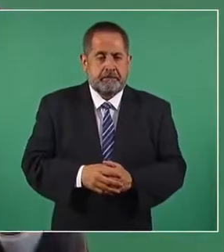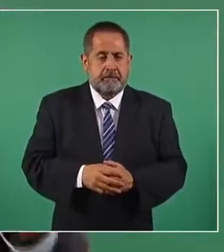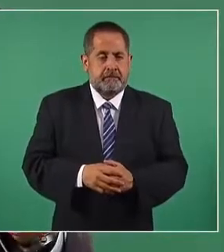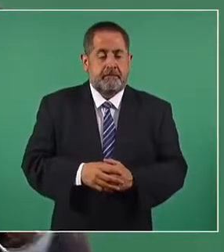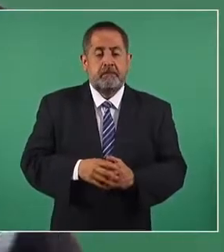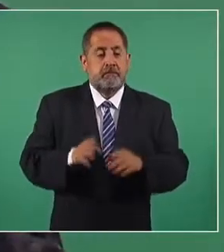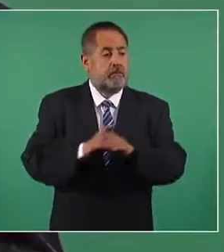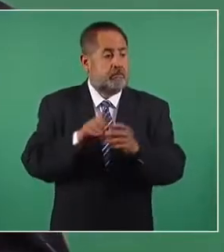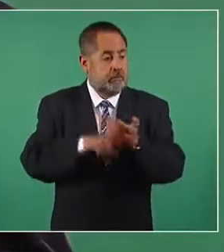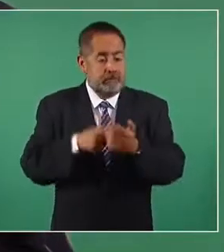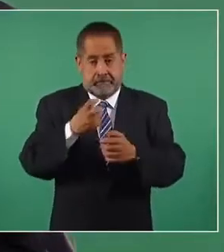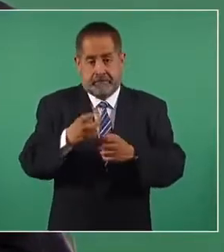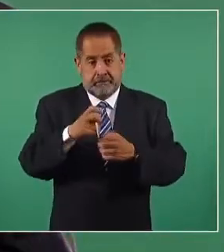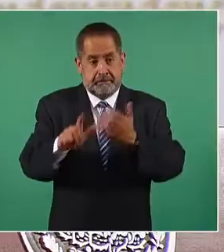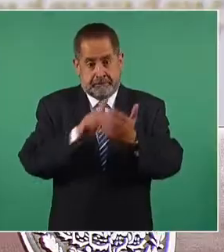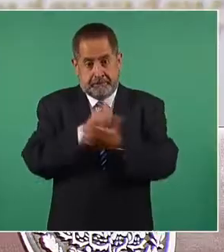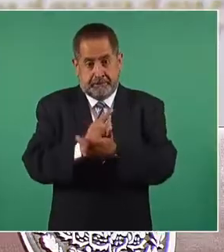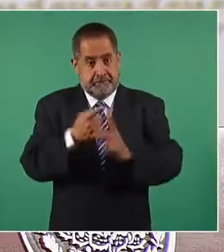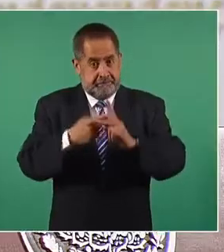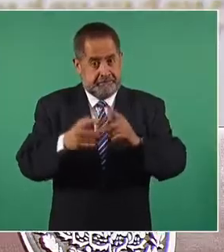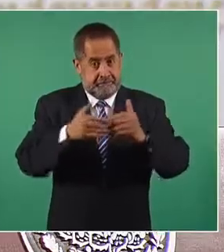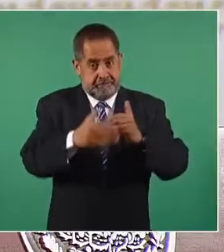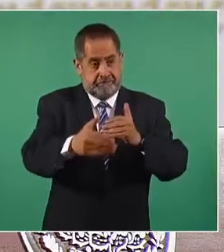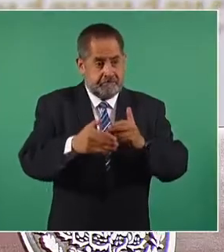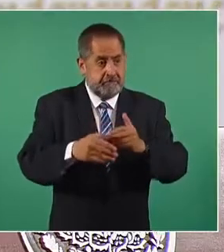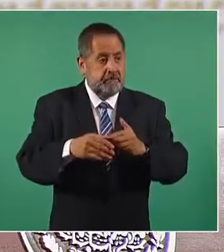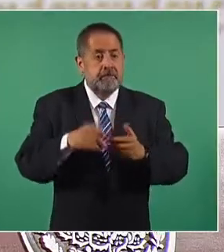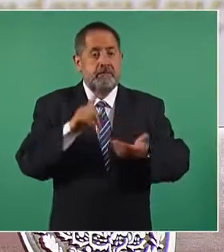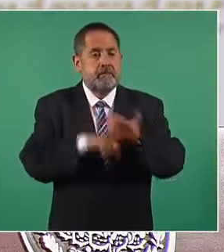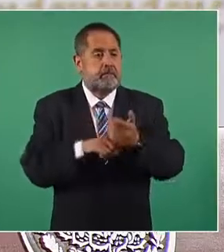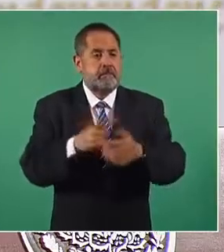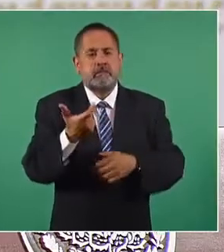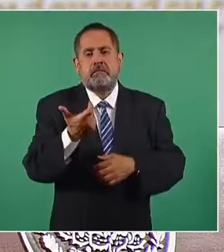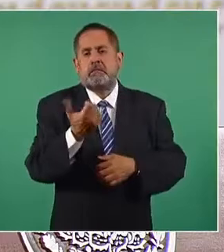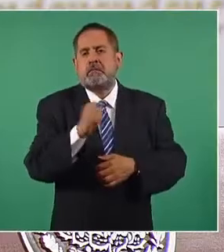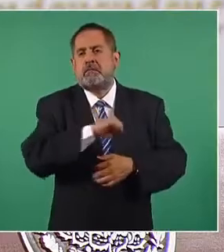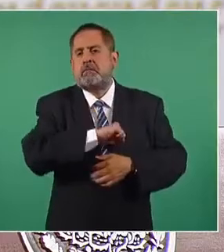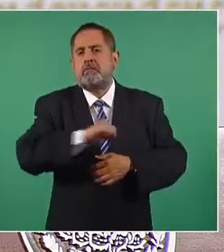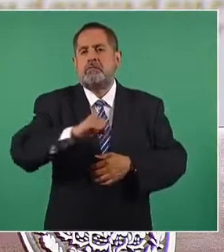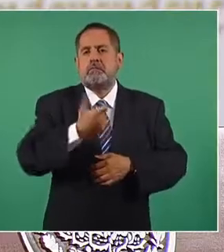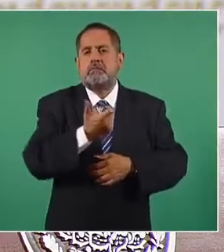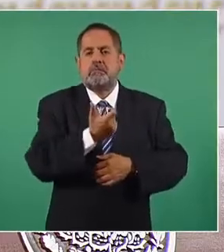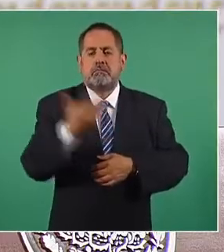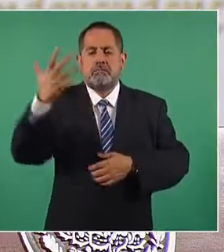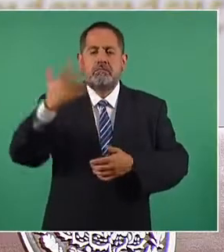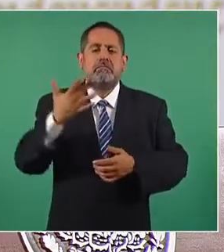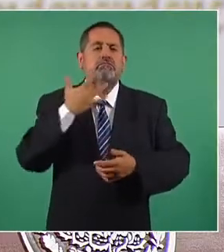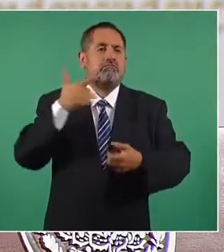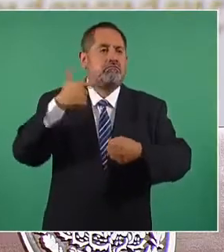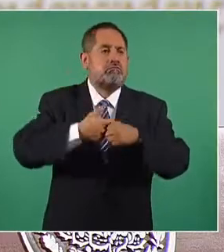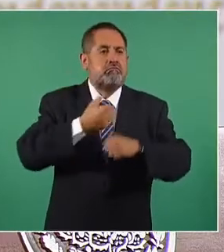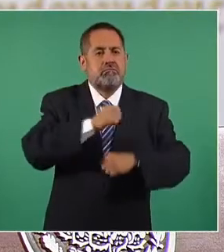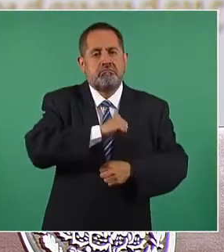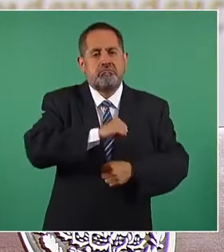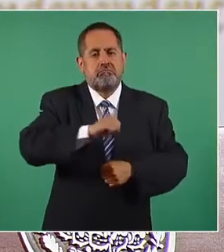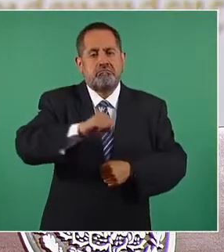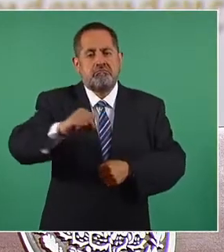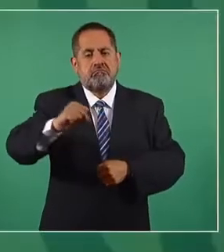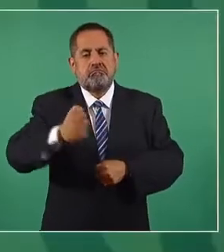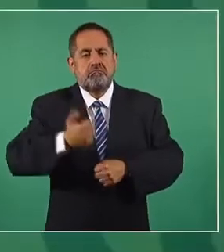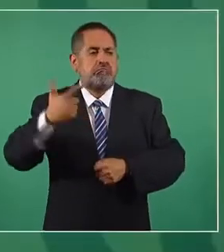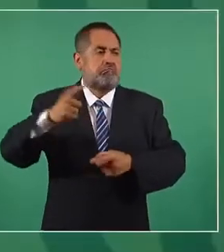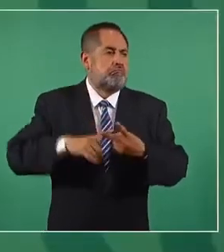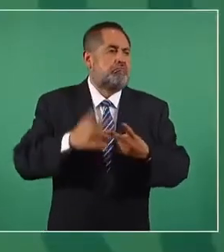a partir de esa reforma aumentaron los precios de las gasolinas,